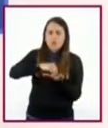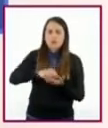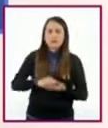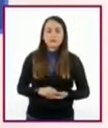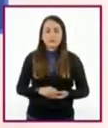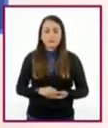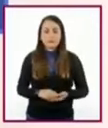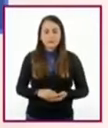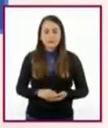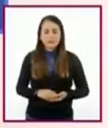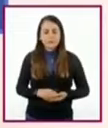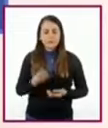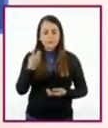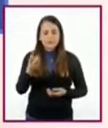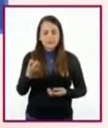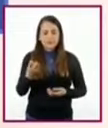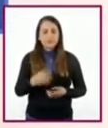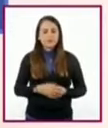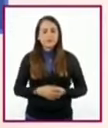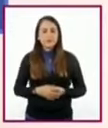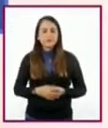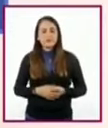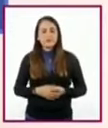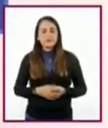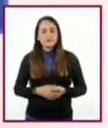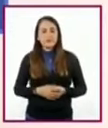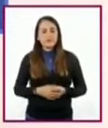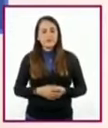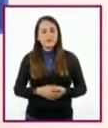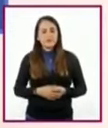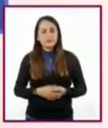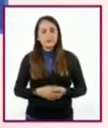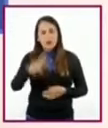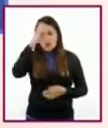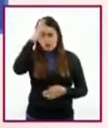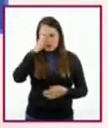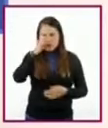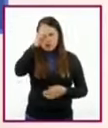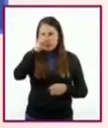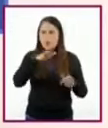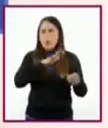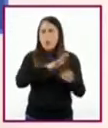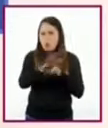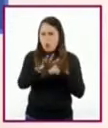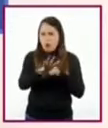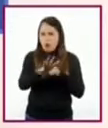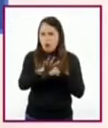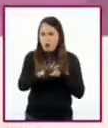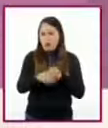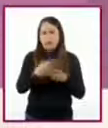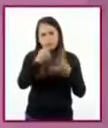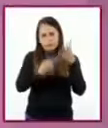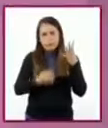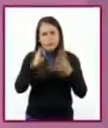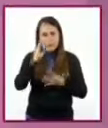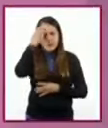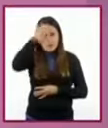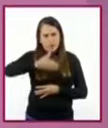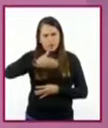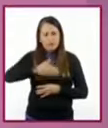Para ello, les pedimos inferir de qué concepto se trata a partir de las siguientes imágenes.